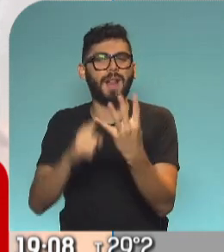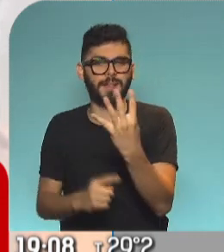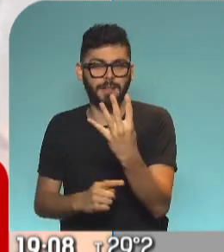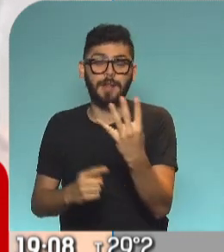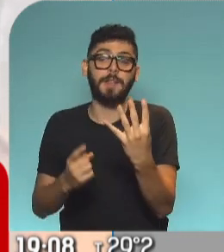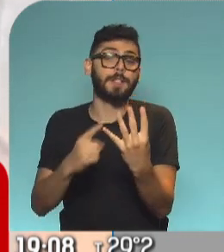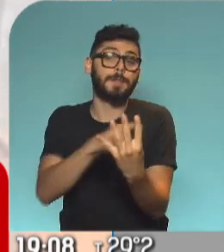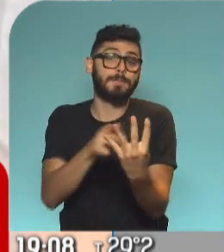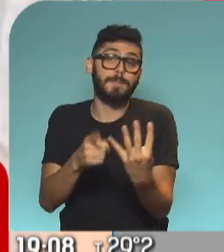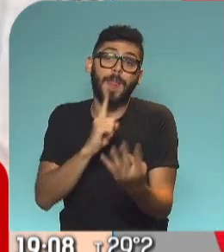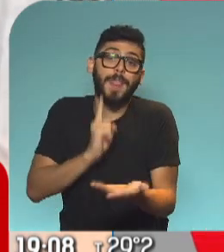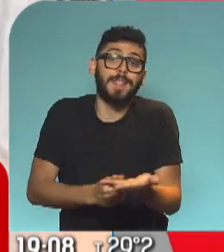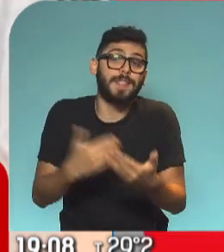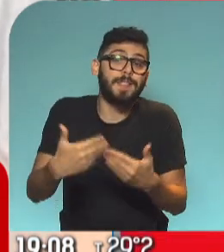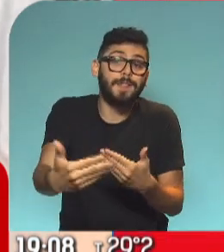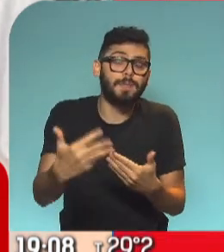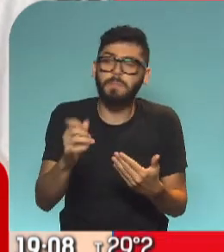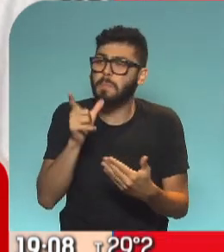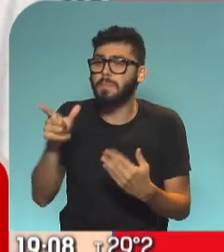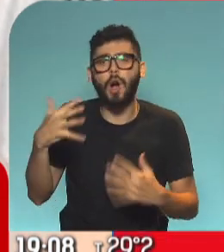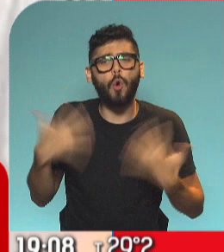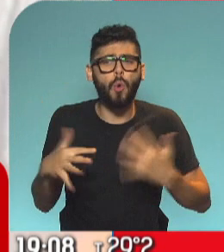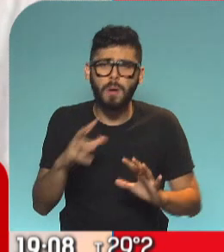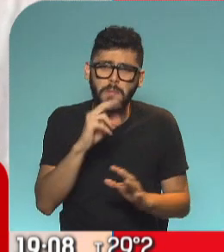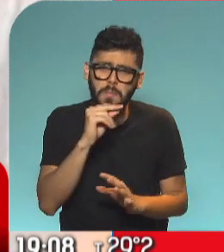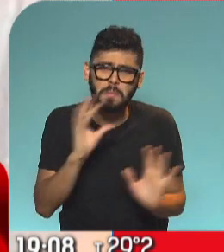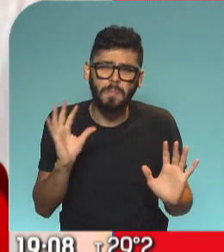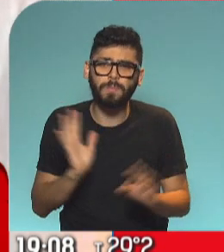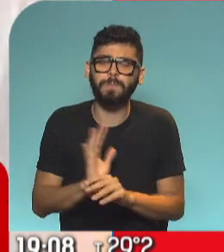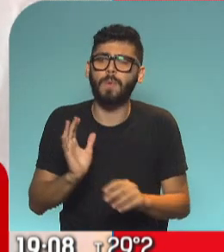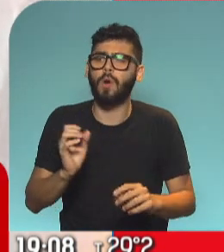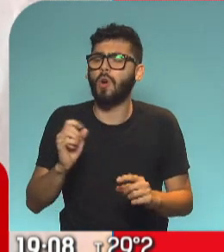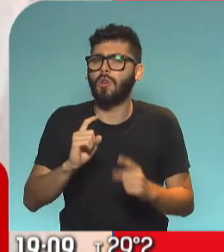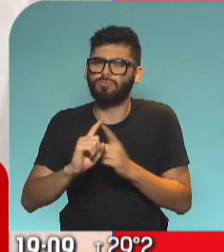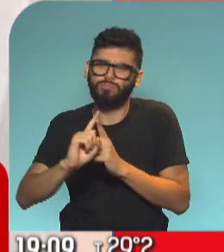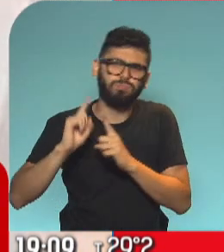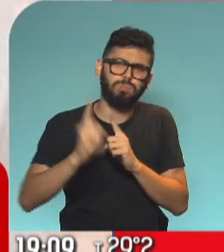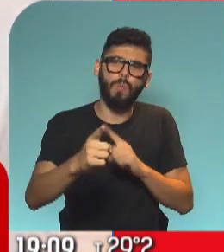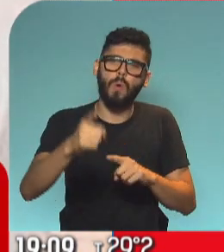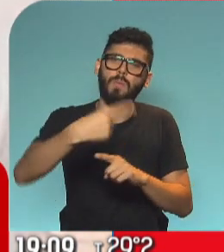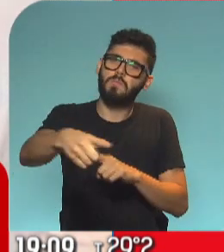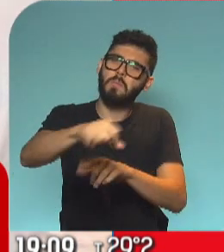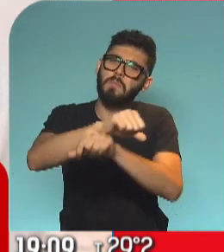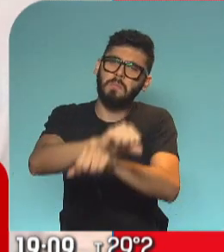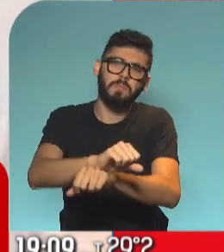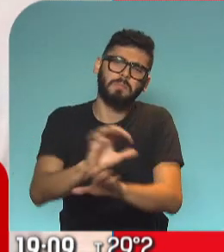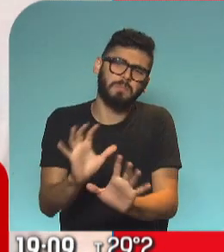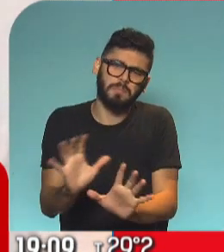no parece haber una urgencia no parece que vaya a haber una orden de detención ni nada parecido